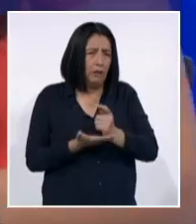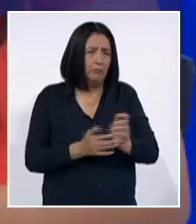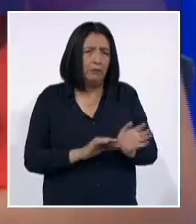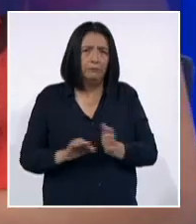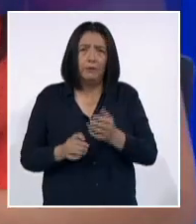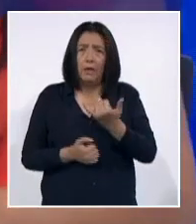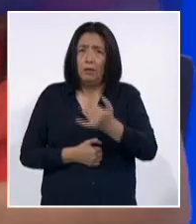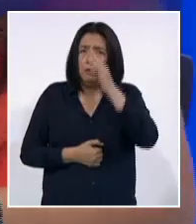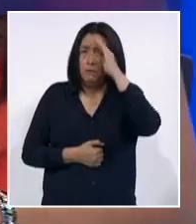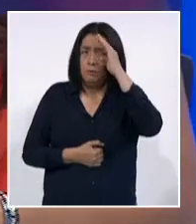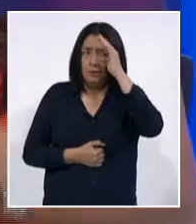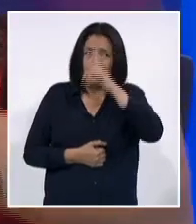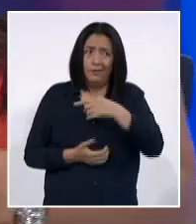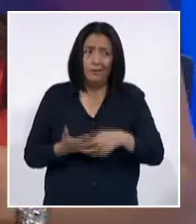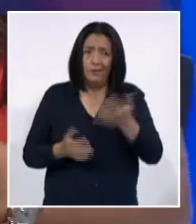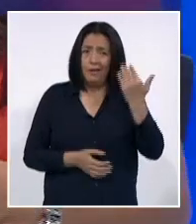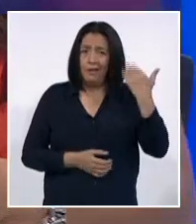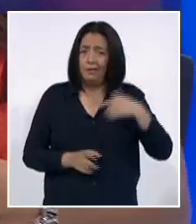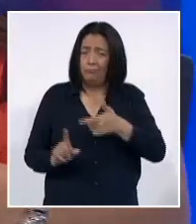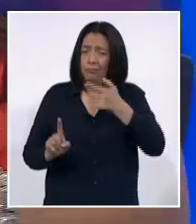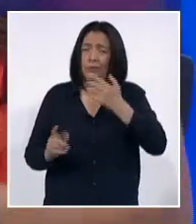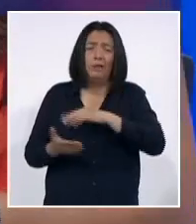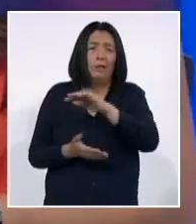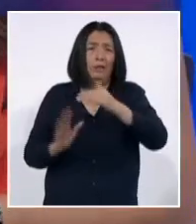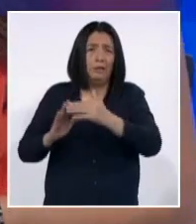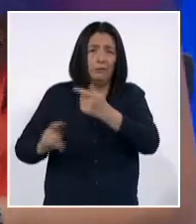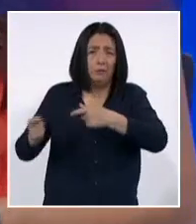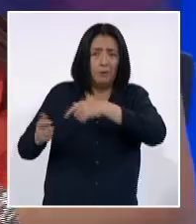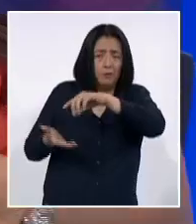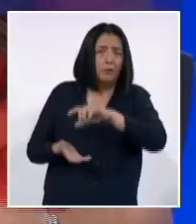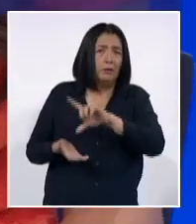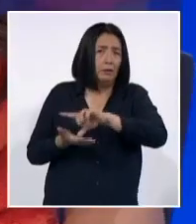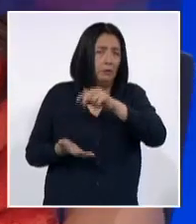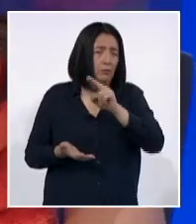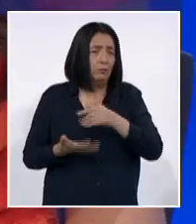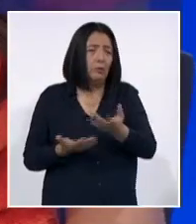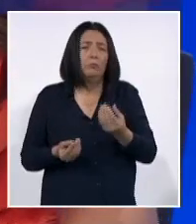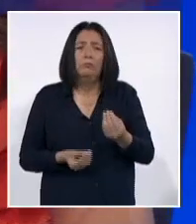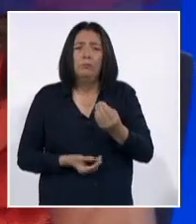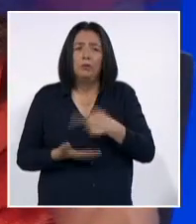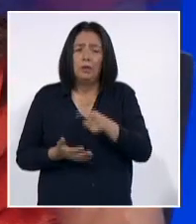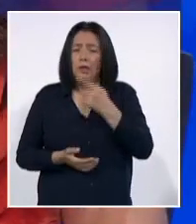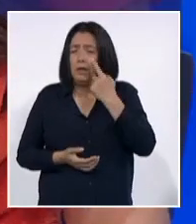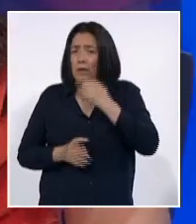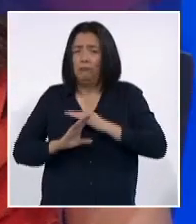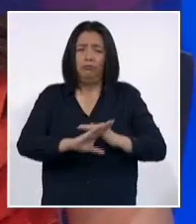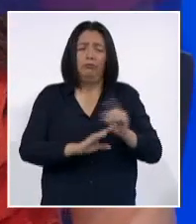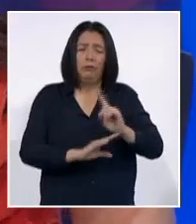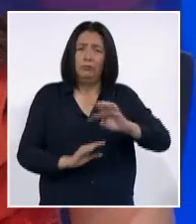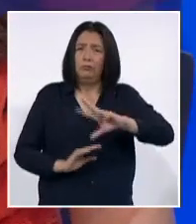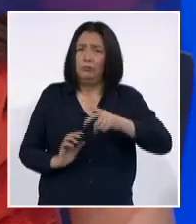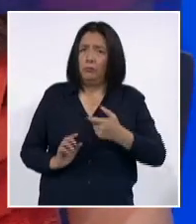Y se viene recuperando el policía en retiro que fue baleado por Marcas en pleno centro comercial de Lima Norte. Todo ocurrió porque se resistió al